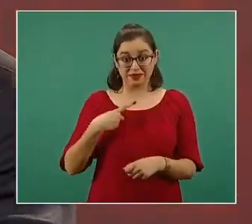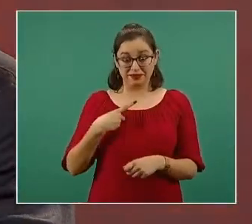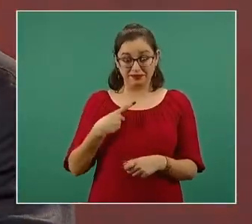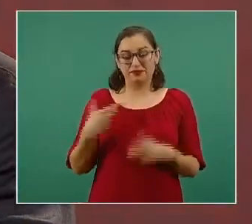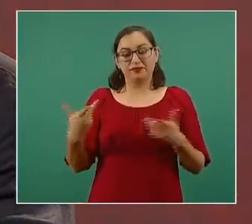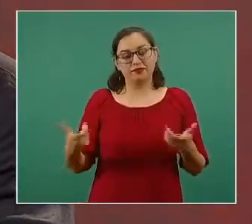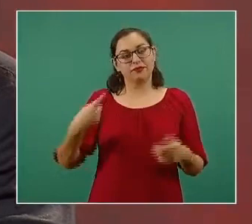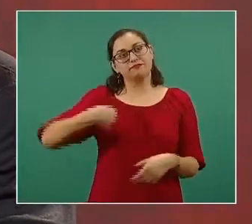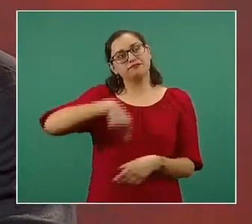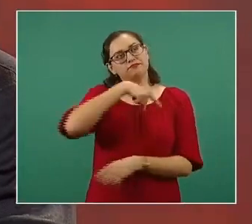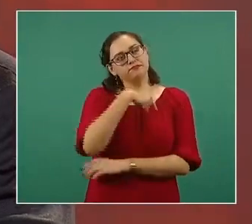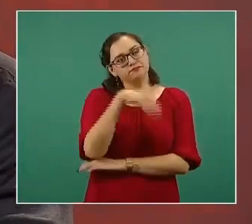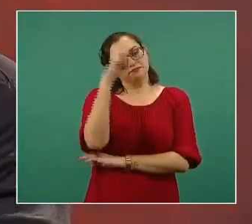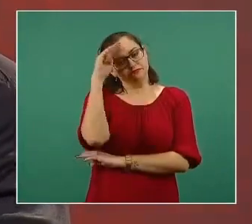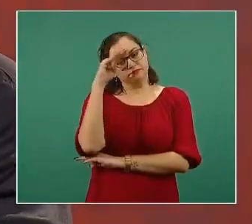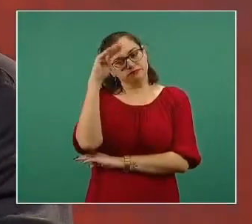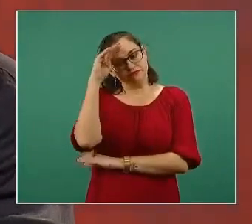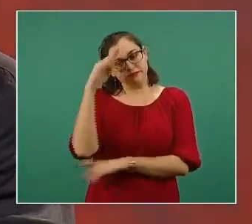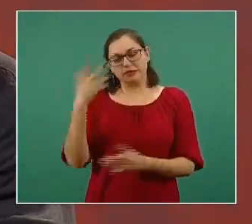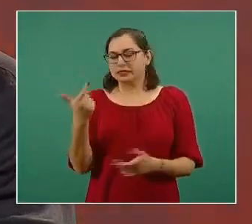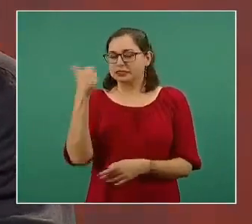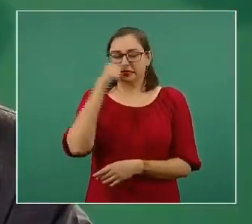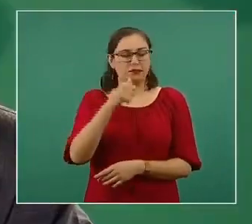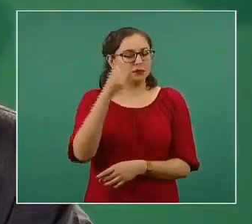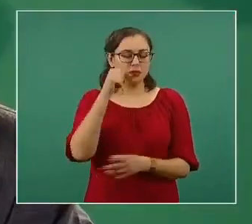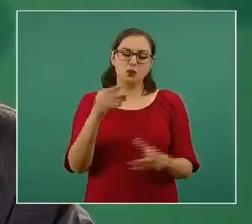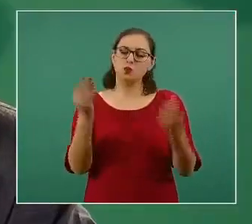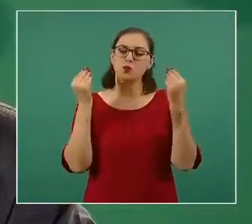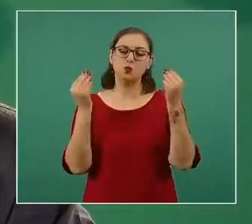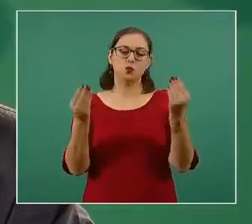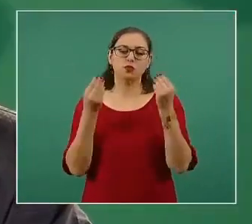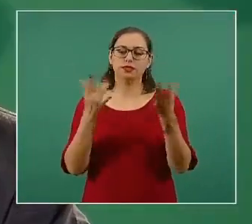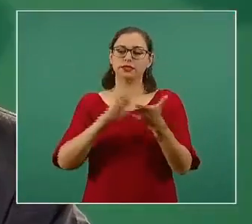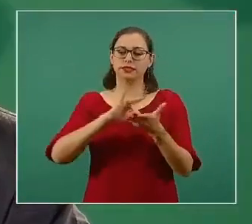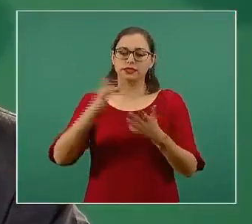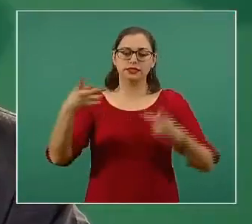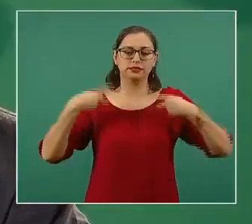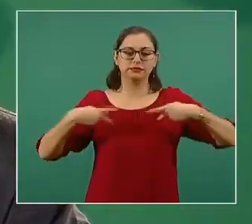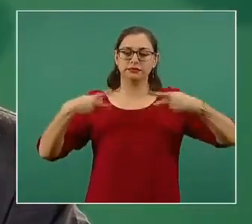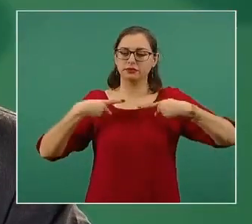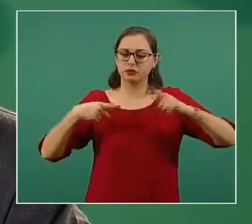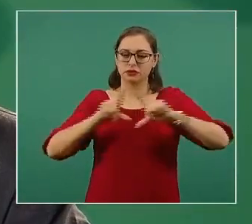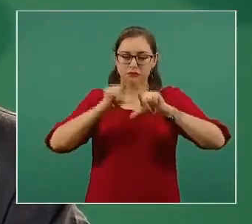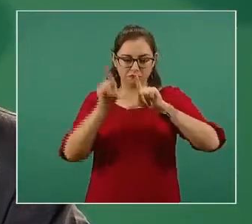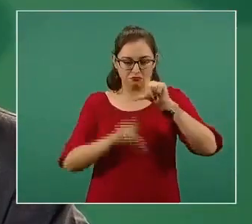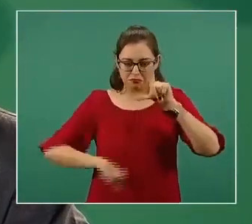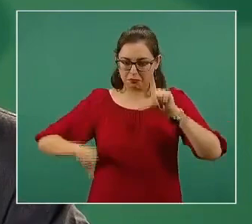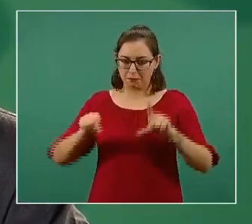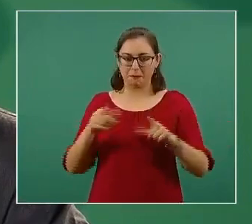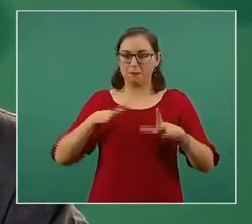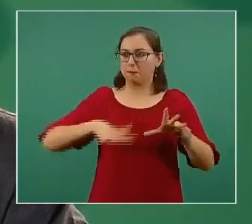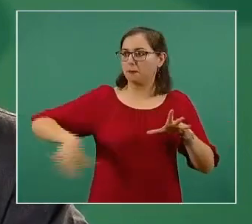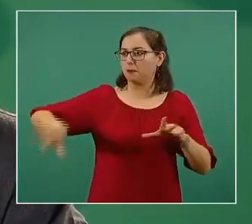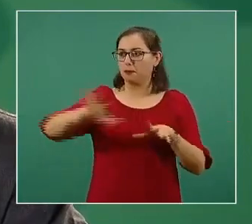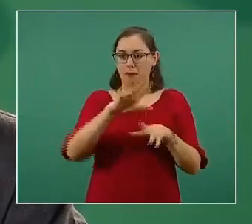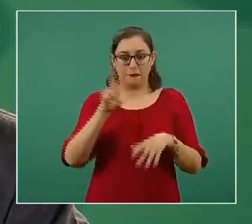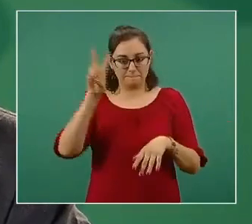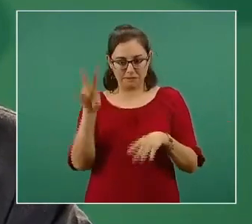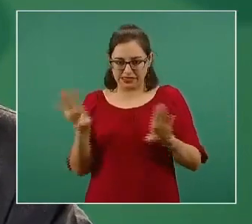que pensamos en esto, le agradecemos al pueblo de México. El pueblo de México ha tenido una conducta verdaderamente